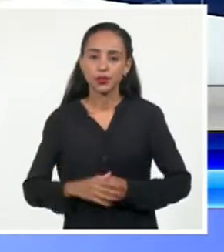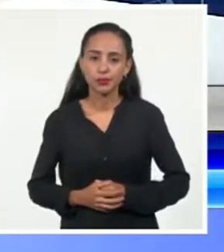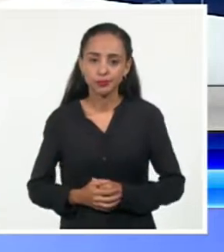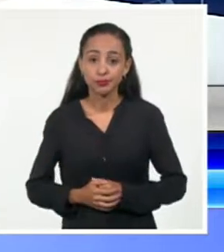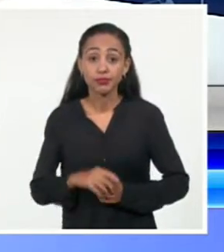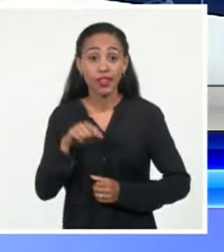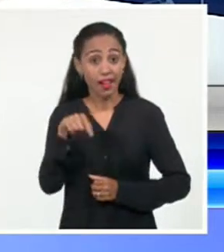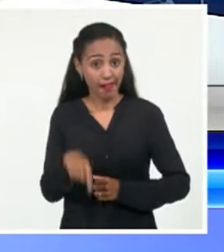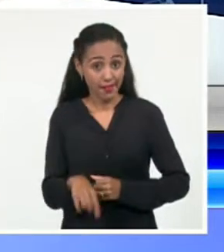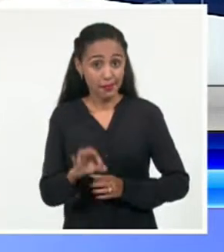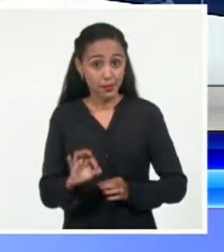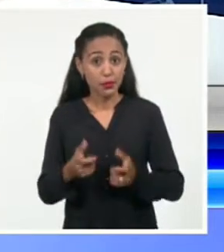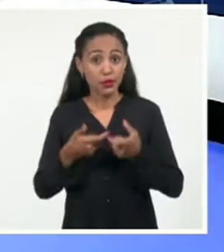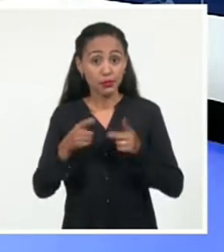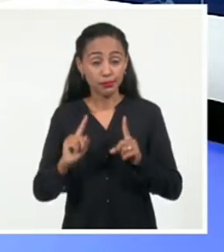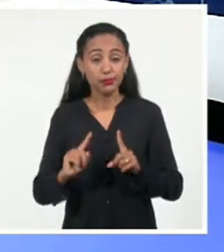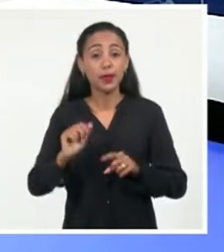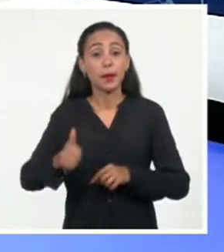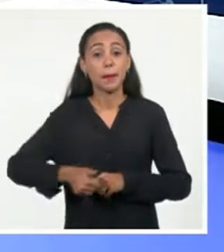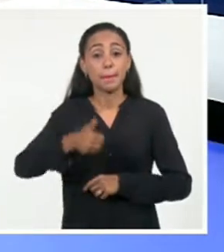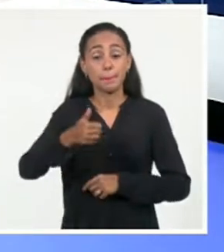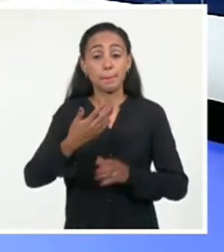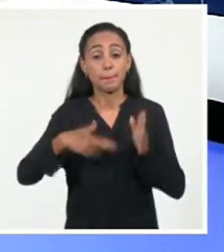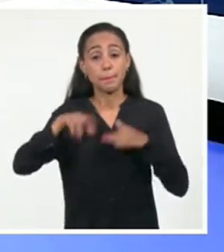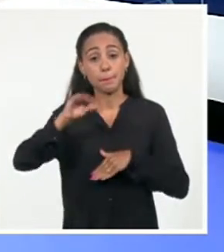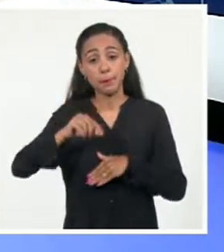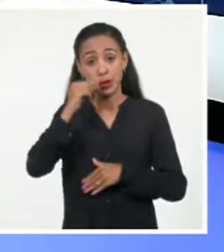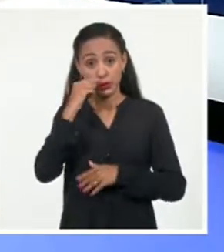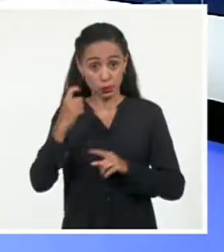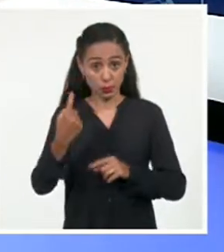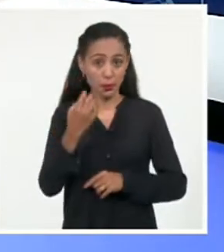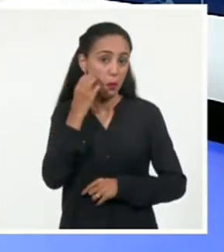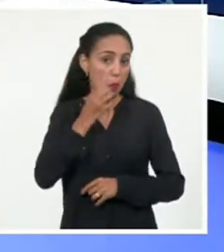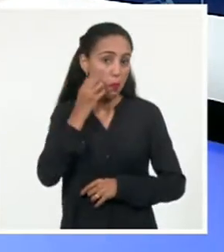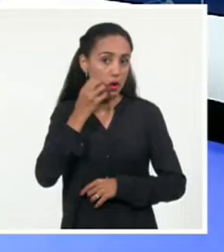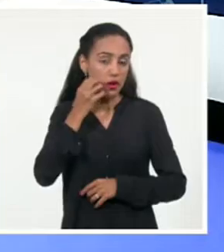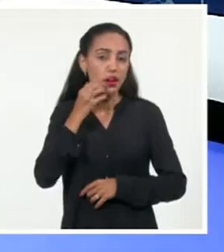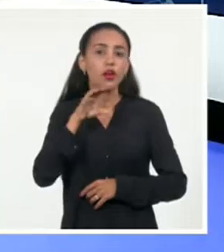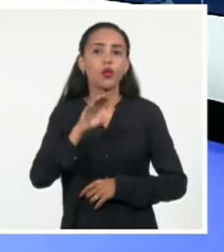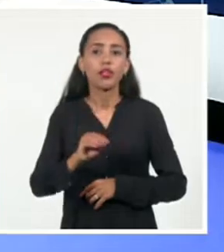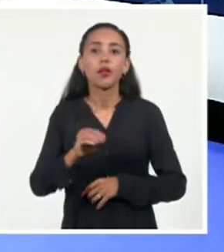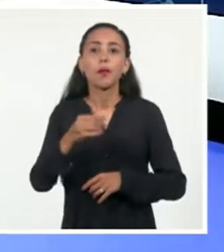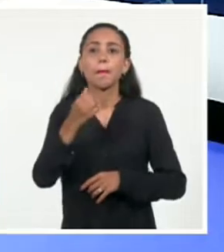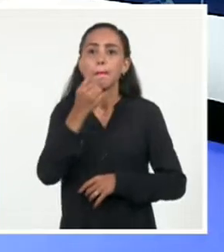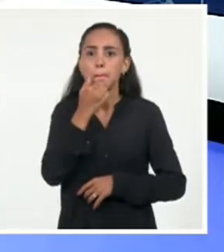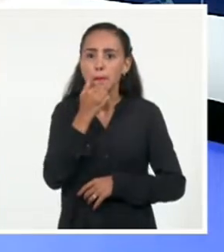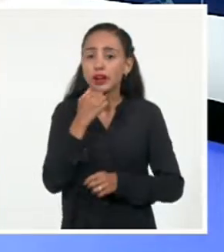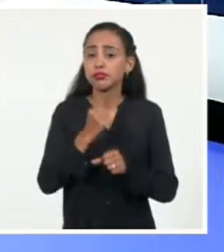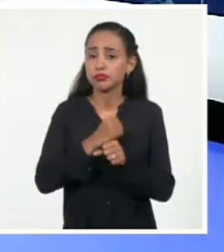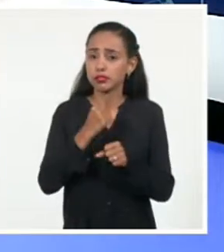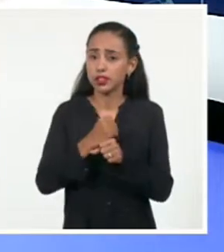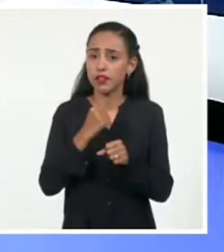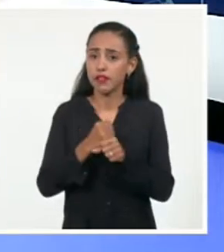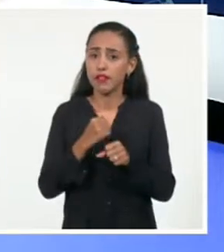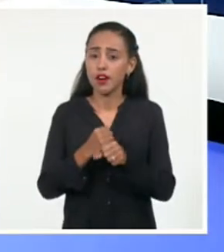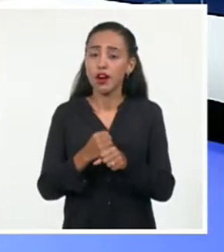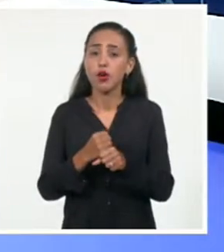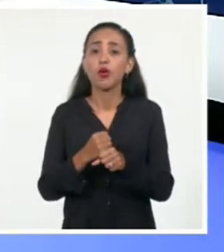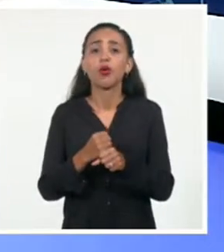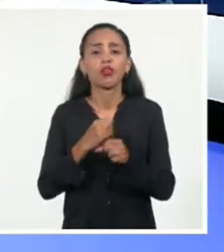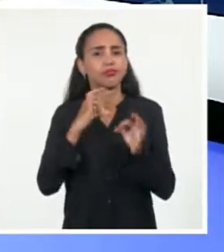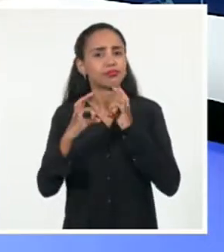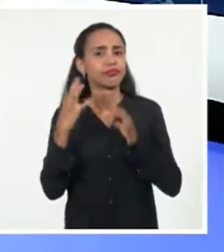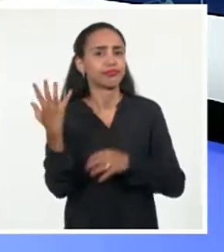este contexto, el miembro del Buró Político y primer ministro, Manuel Marrero Cruz, convocó a incrementar las acciones de saneamiento ambiental